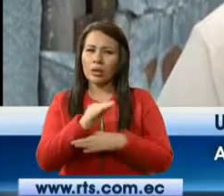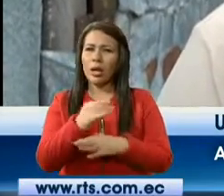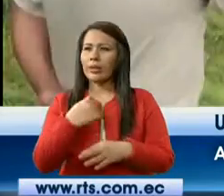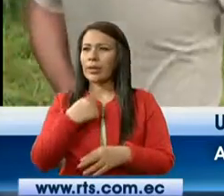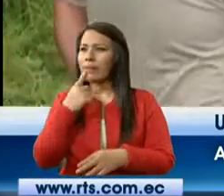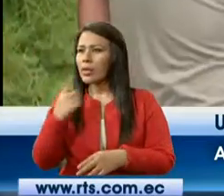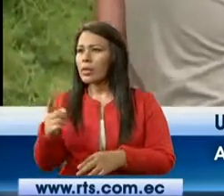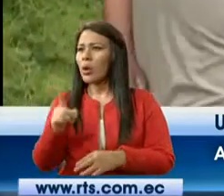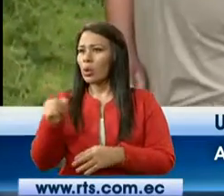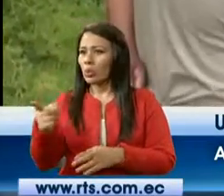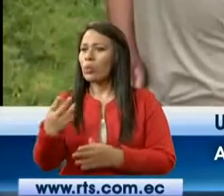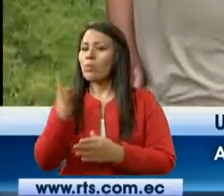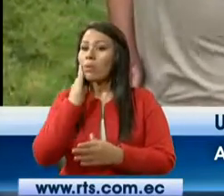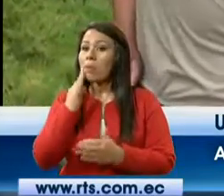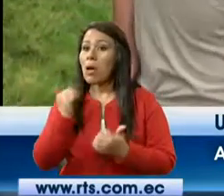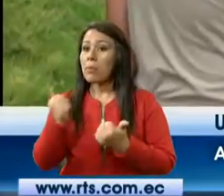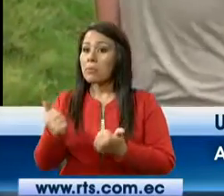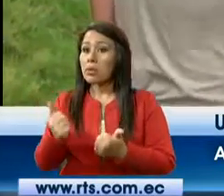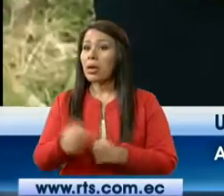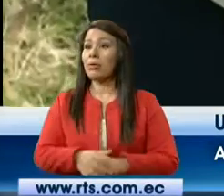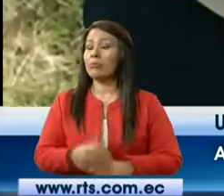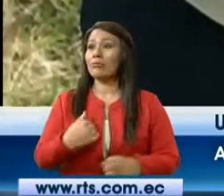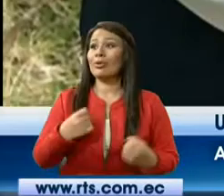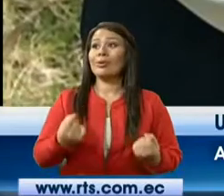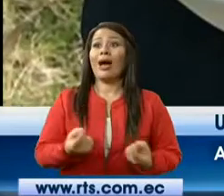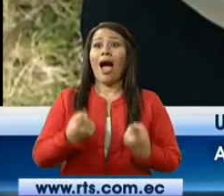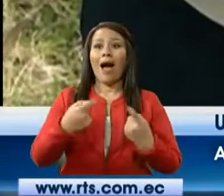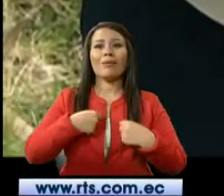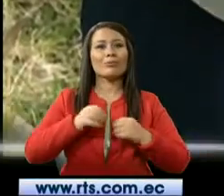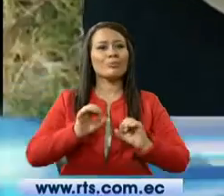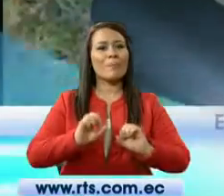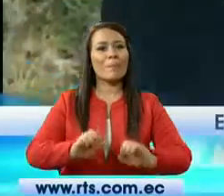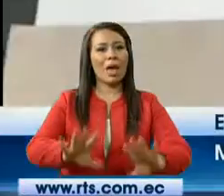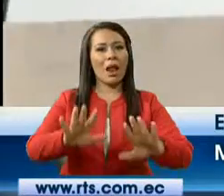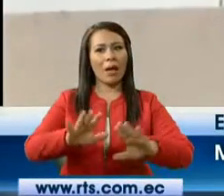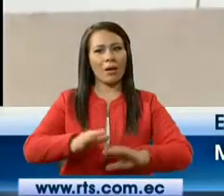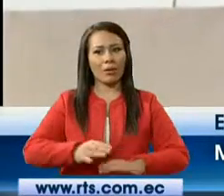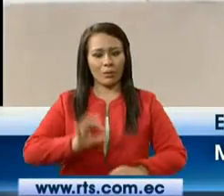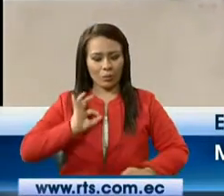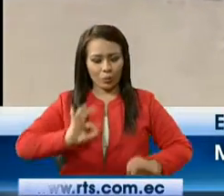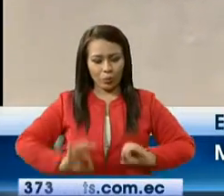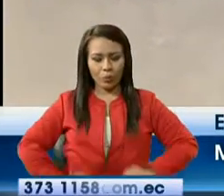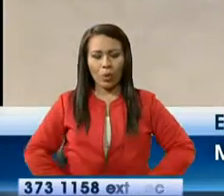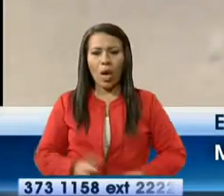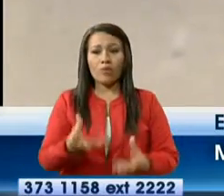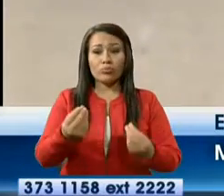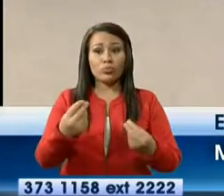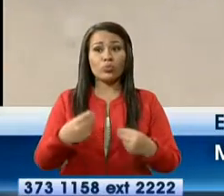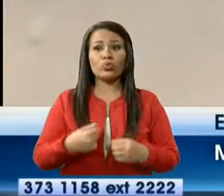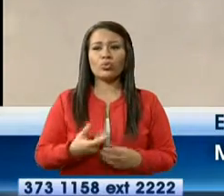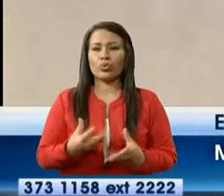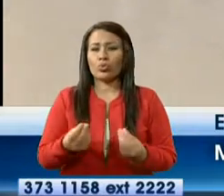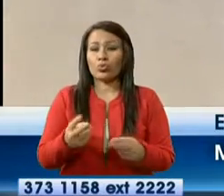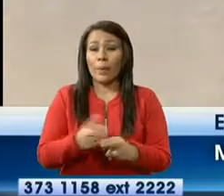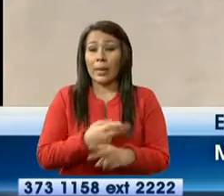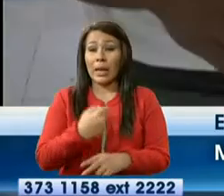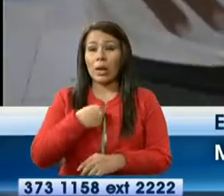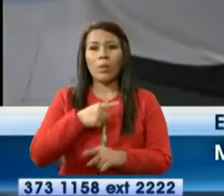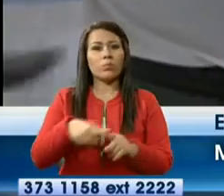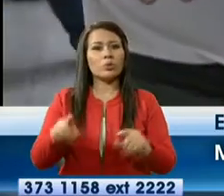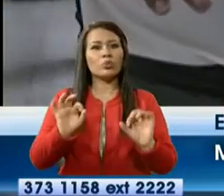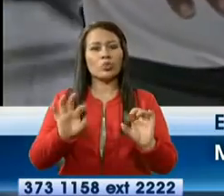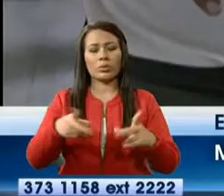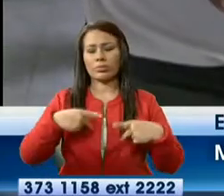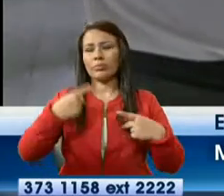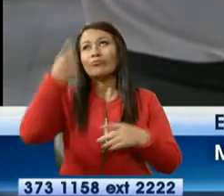operación. En sí, para muchos, es un milagro que aún viva por las condiciones en las que se encuentra. Para sus hijos, es la